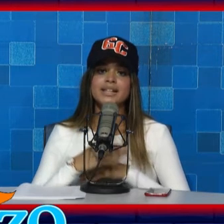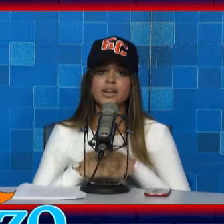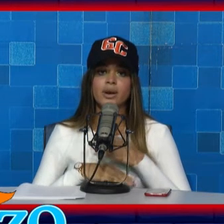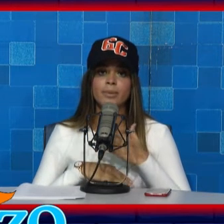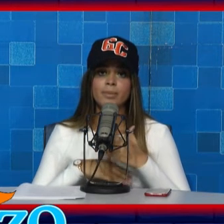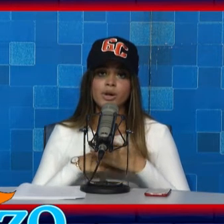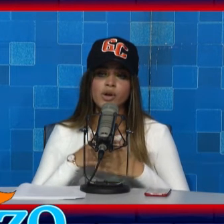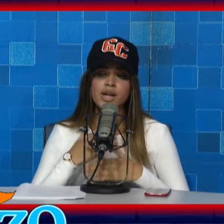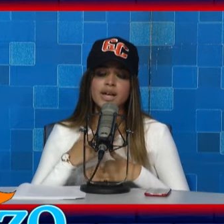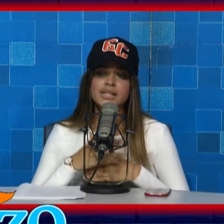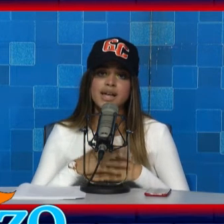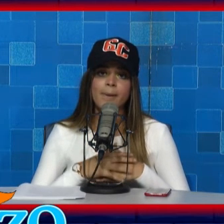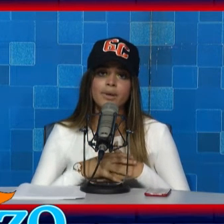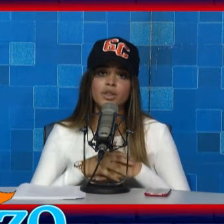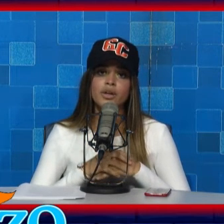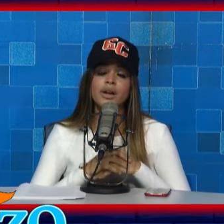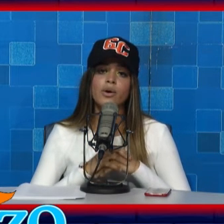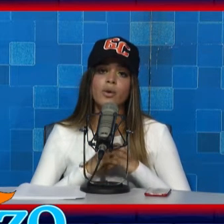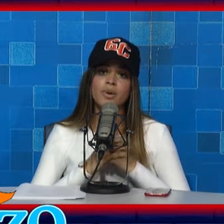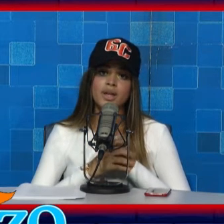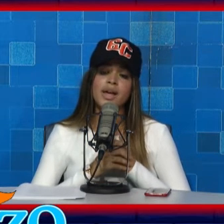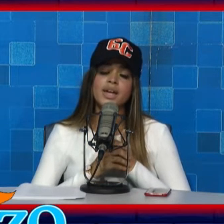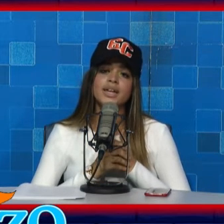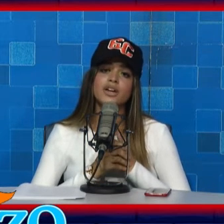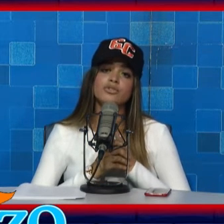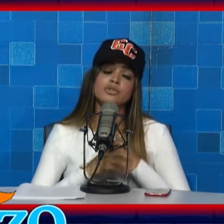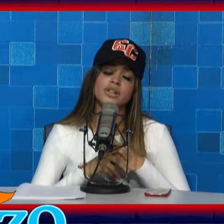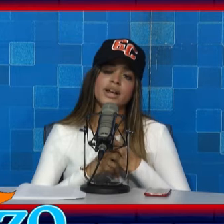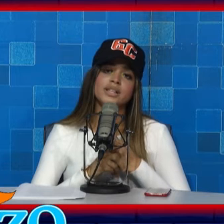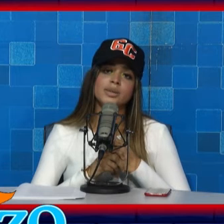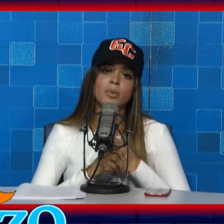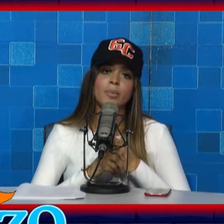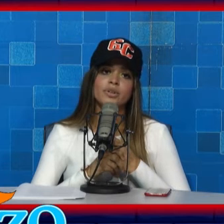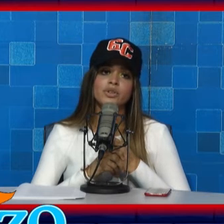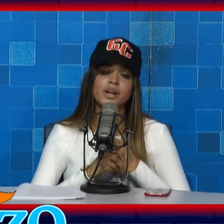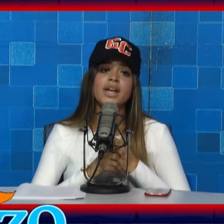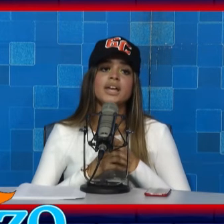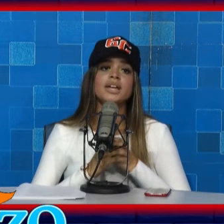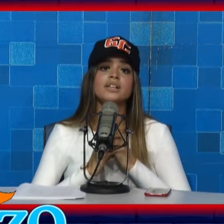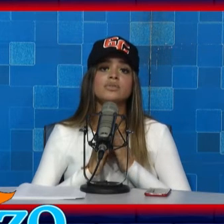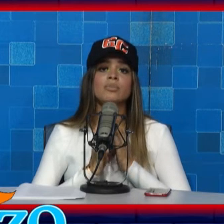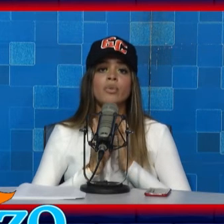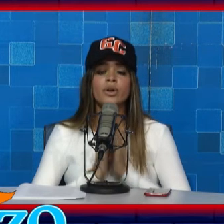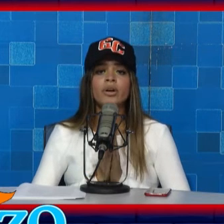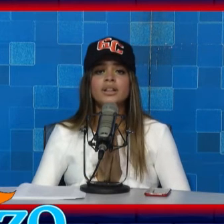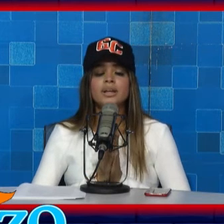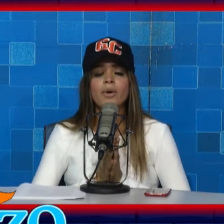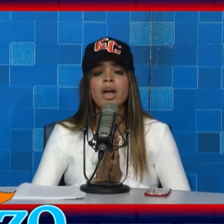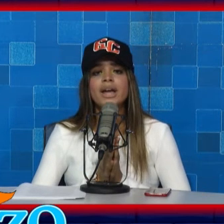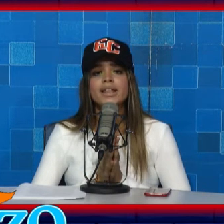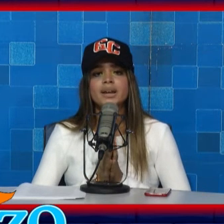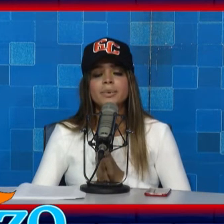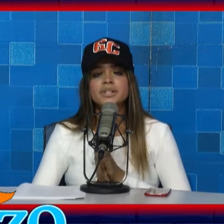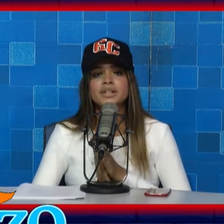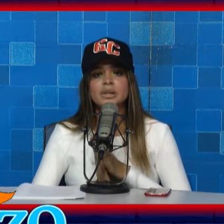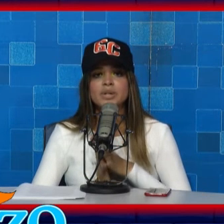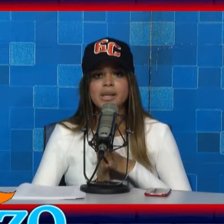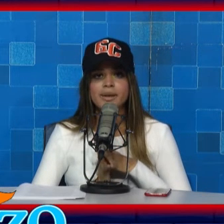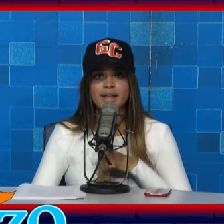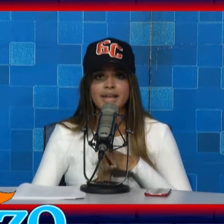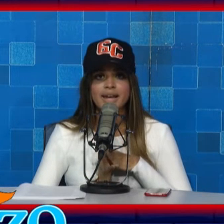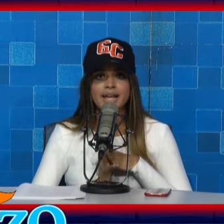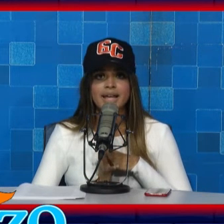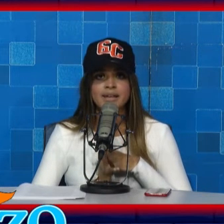necesita es restaurar primero ese ámbito de la economía y de consolidar ese tipo de personas y es un buen objetivo que tiene el presidente